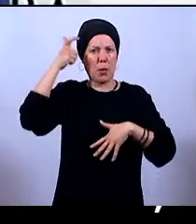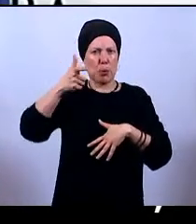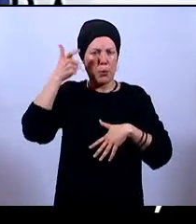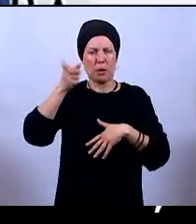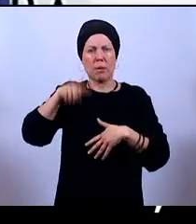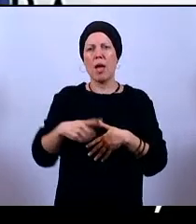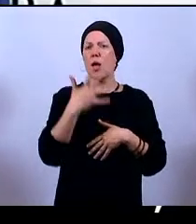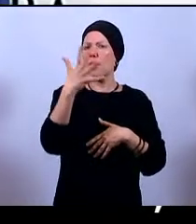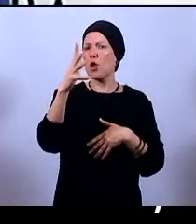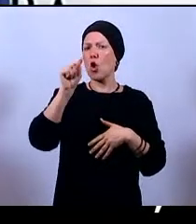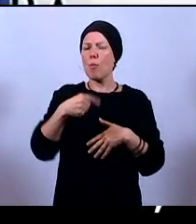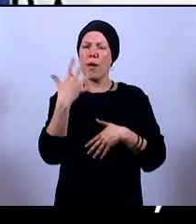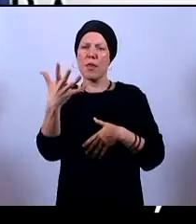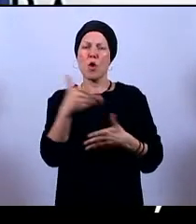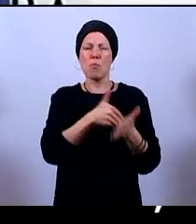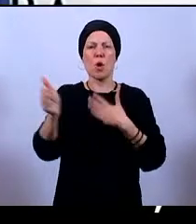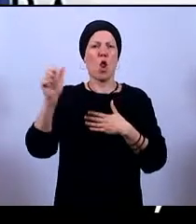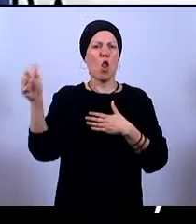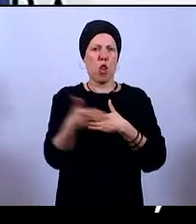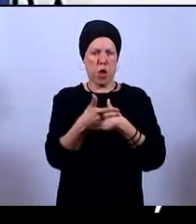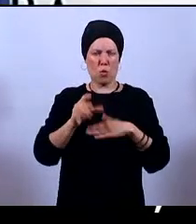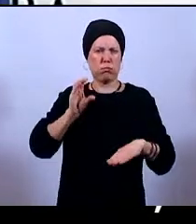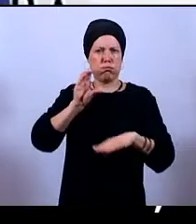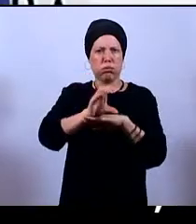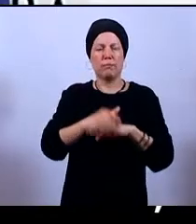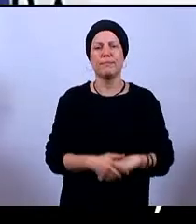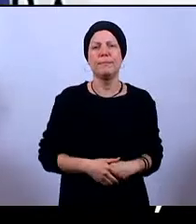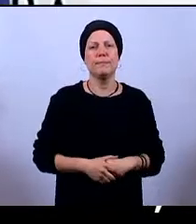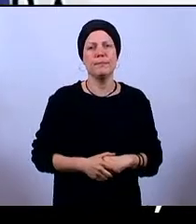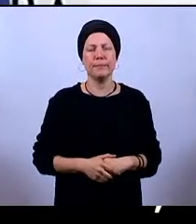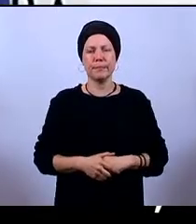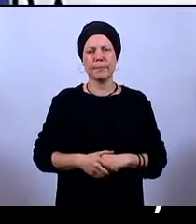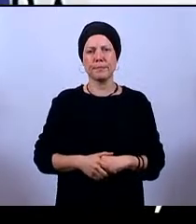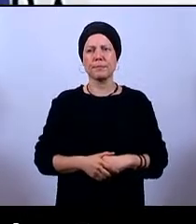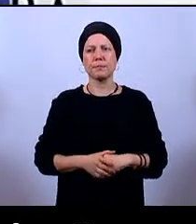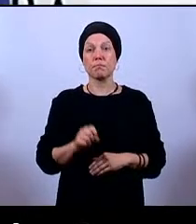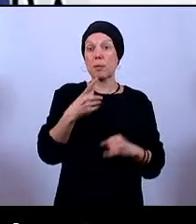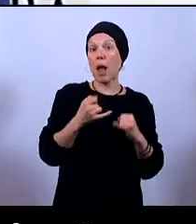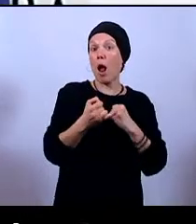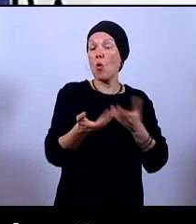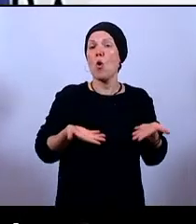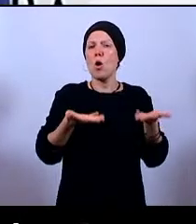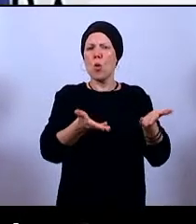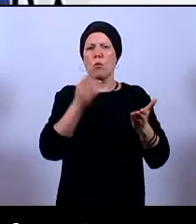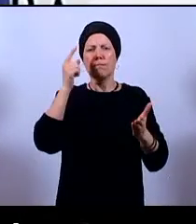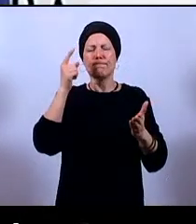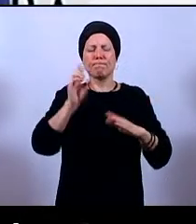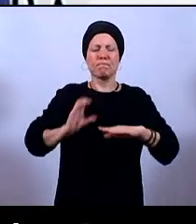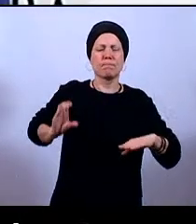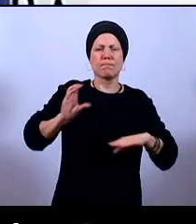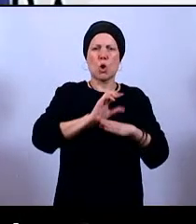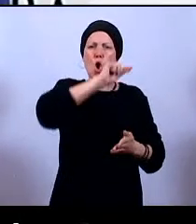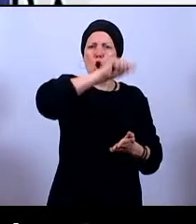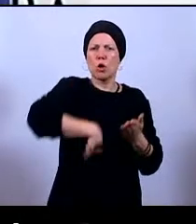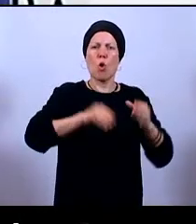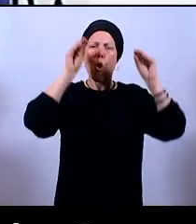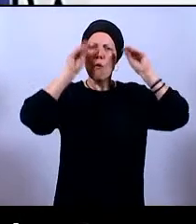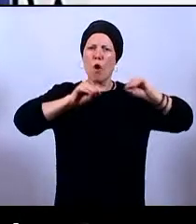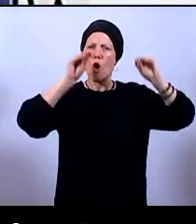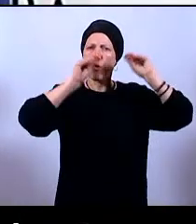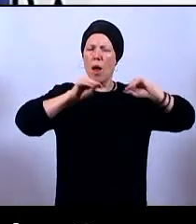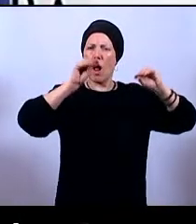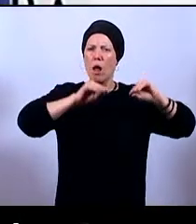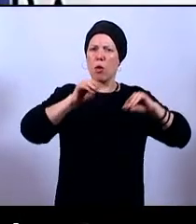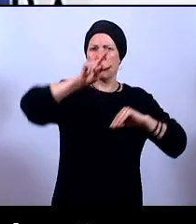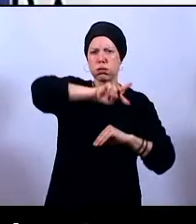de 5,5 millones de euros. La primera línea de ayudas se destina a financiar los contratos de formación en